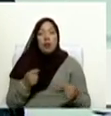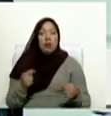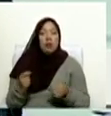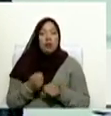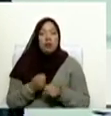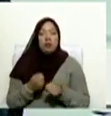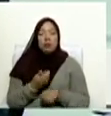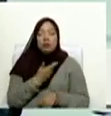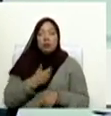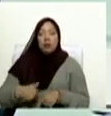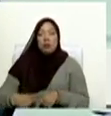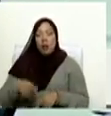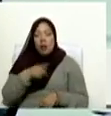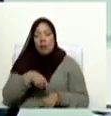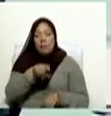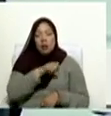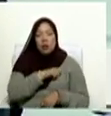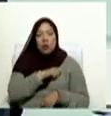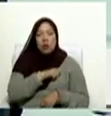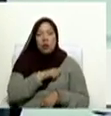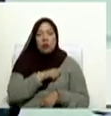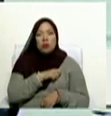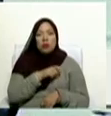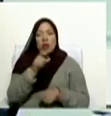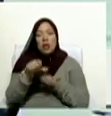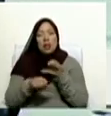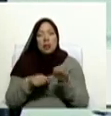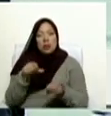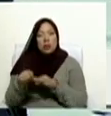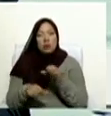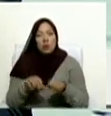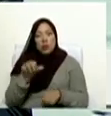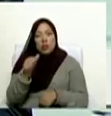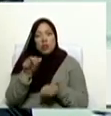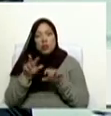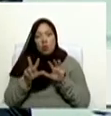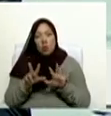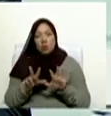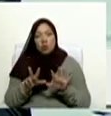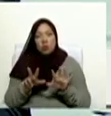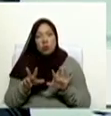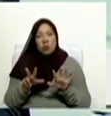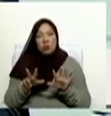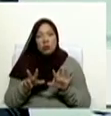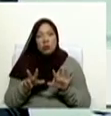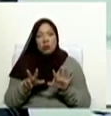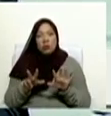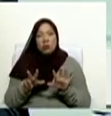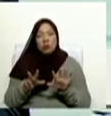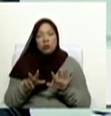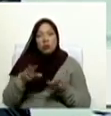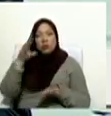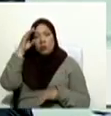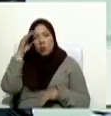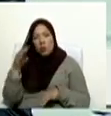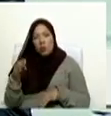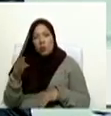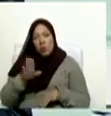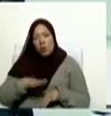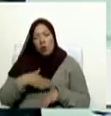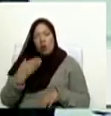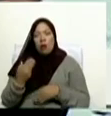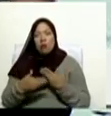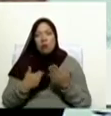imperialismo español en el siglo 18 el ejército que fue